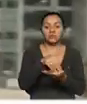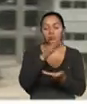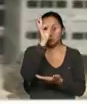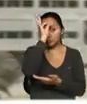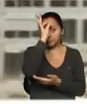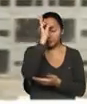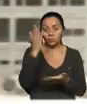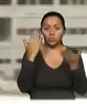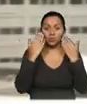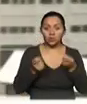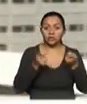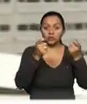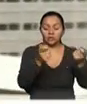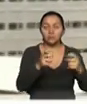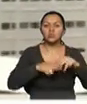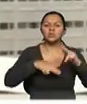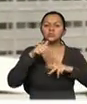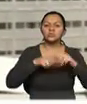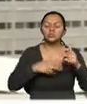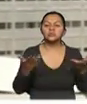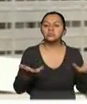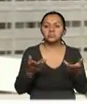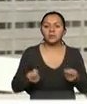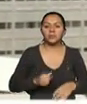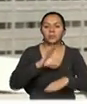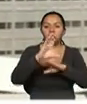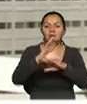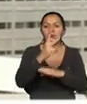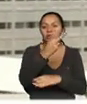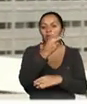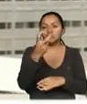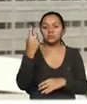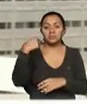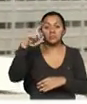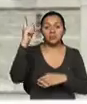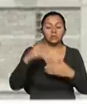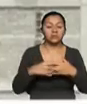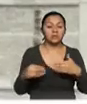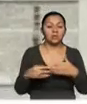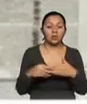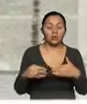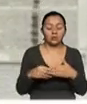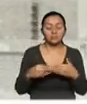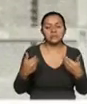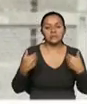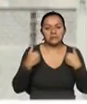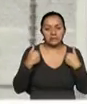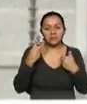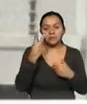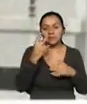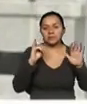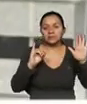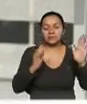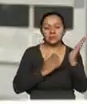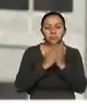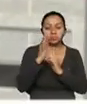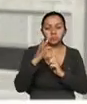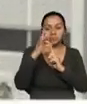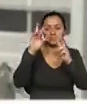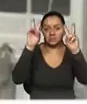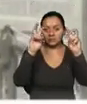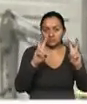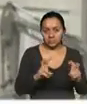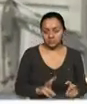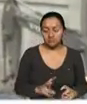para Guayaquil, que se construye con una inversión de $200 millones, contará con 26 especialidades